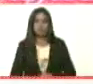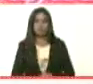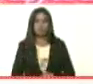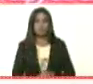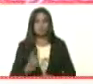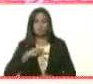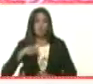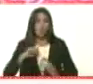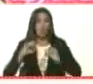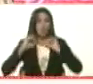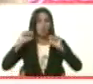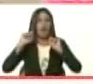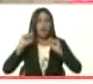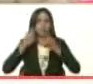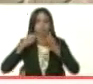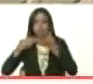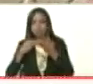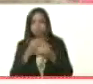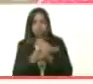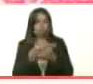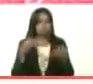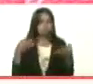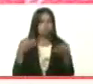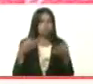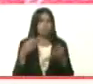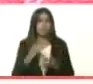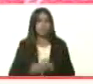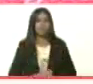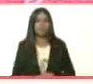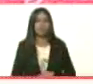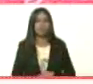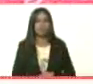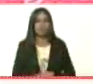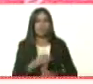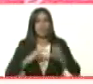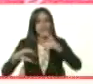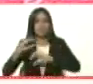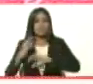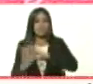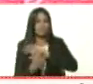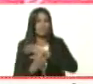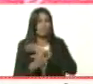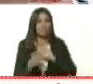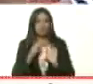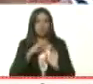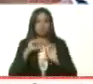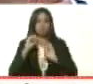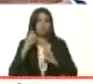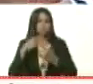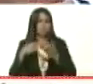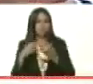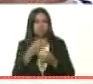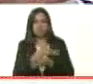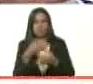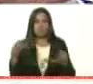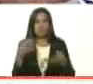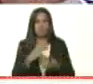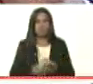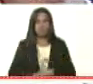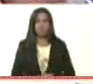Hemos logrado cosas maravillosas, Wills, con la ciencia y la tecnología. Maravillosas.